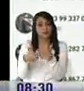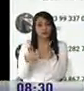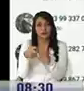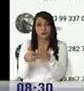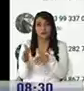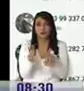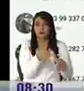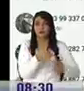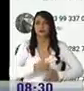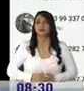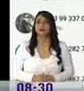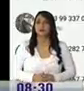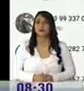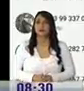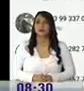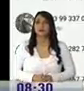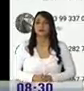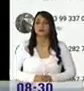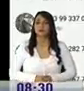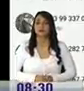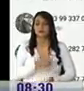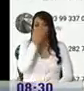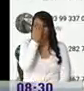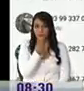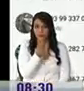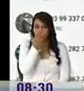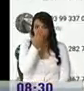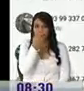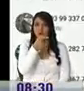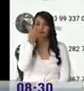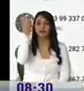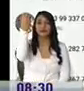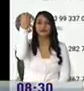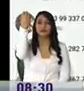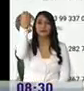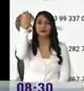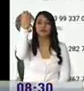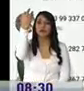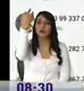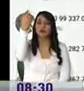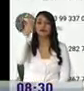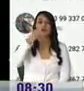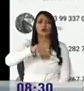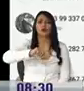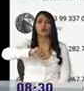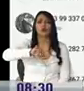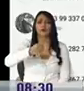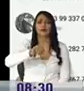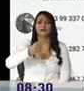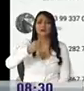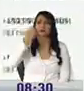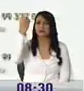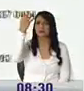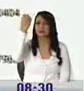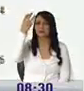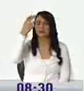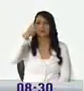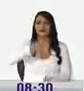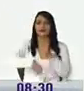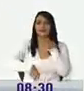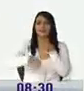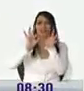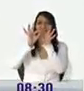mi esado Roberto querido aito Buenos días Este semáforo abreviado el día jueves abreviado no se de estar averiado